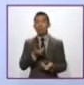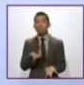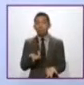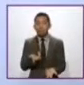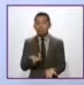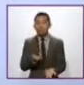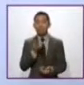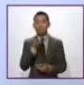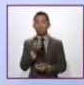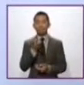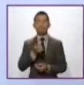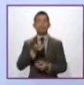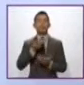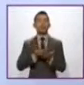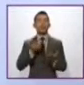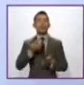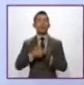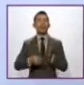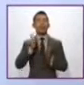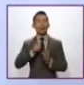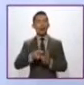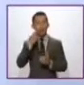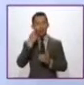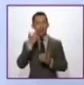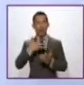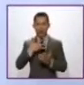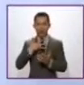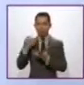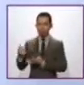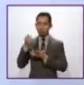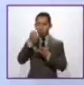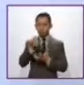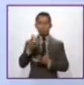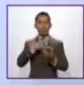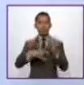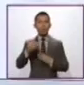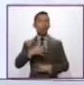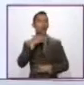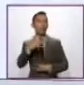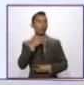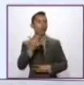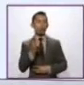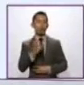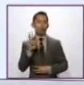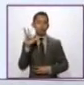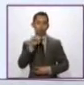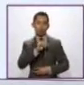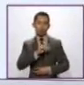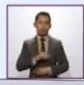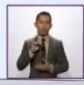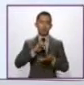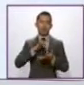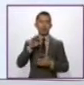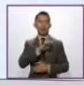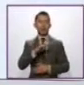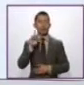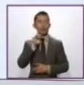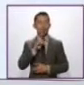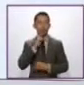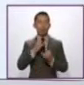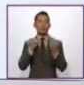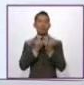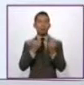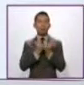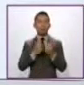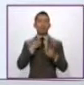Entonces, lo que necesitamos es aplicar los recursos y no permitir la corrupción. Gracias, candidata. También ya